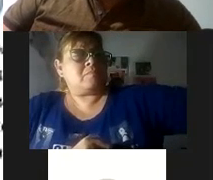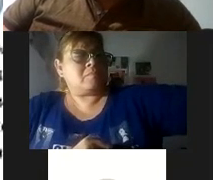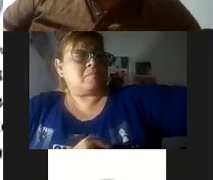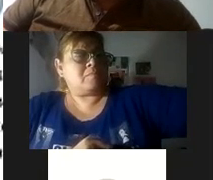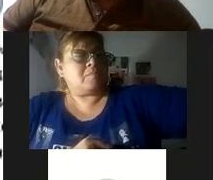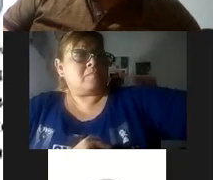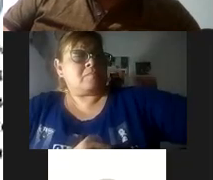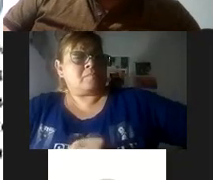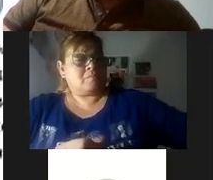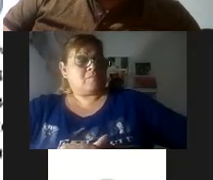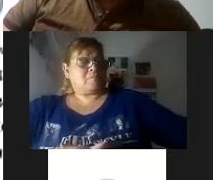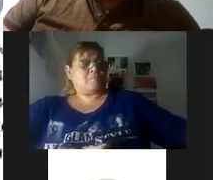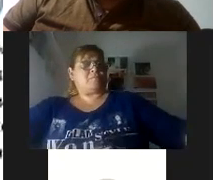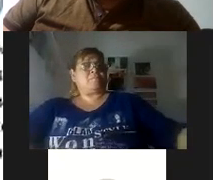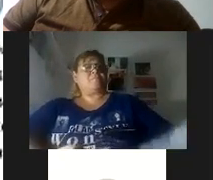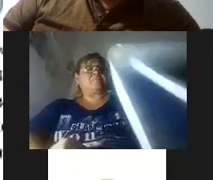llamar diáfisis.